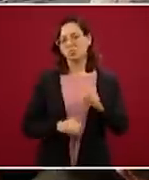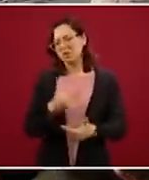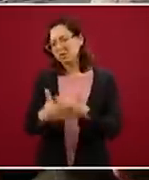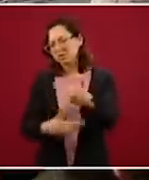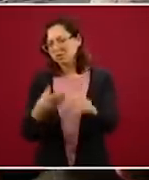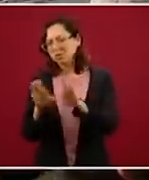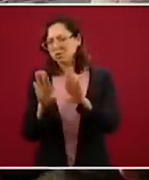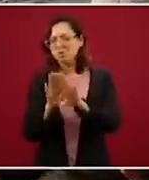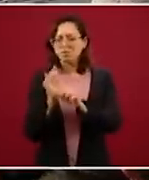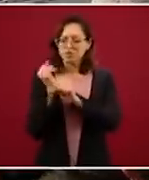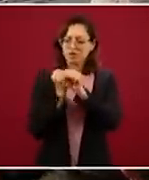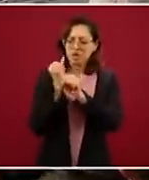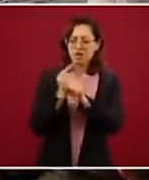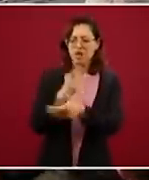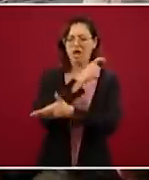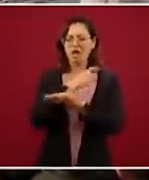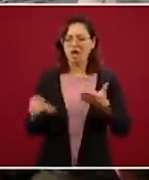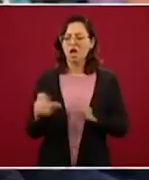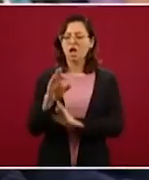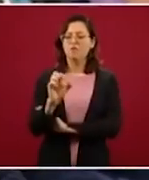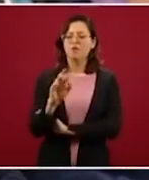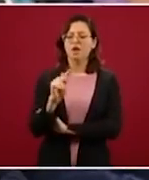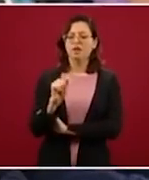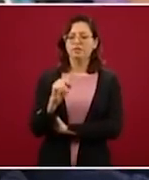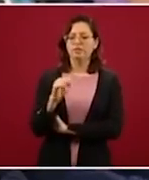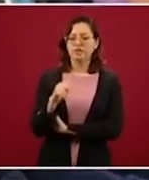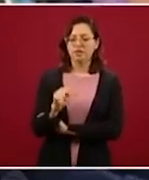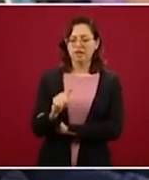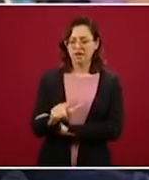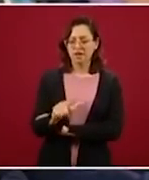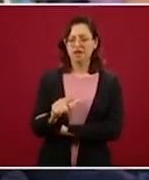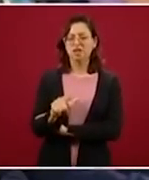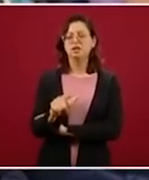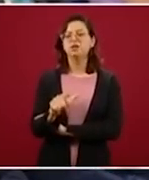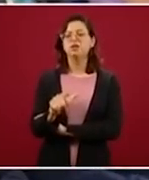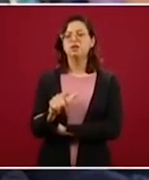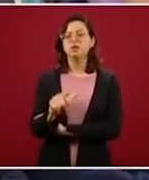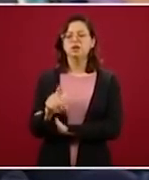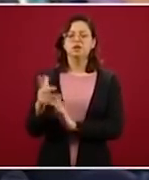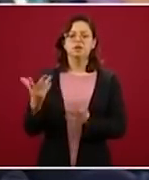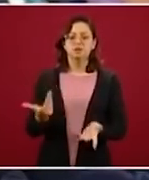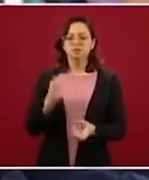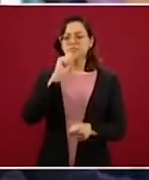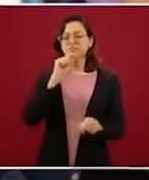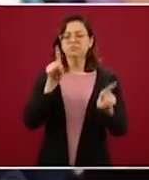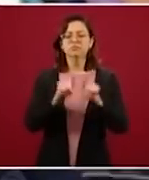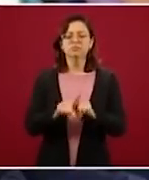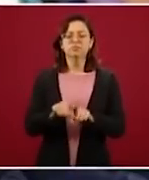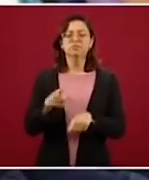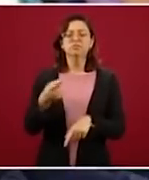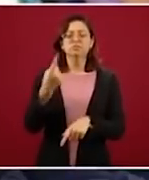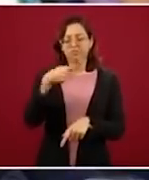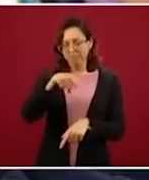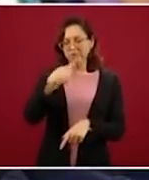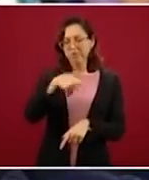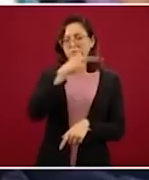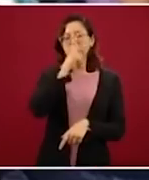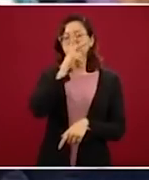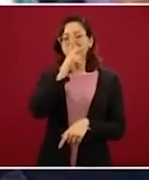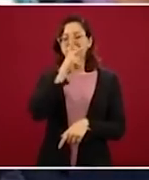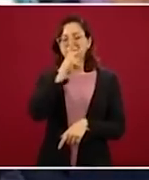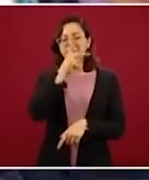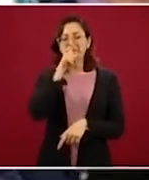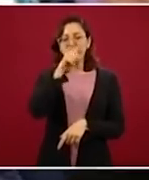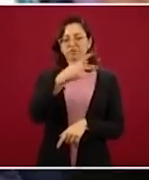en la investigación de la compra de Fertinal? Y si, bueno, hace unos días también el padre de Lozoya declaró voluntariamente